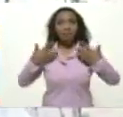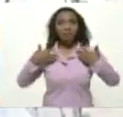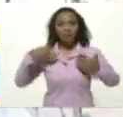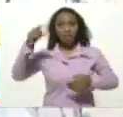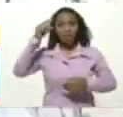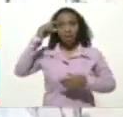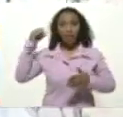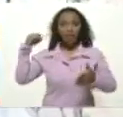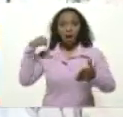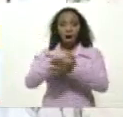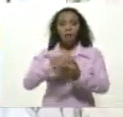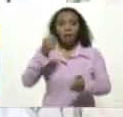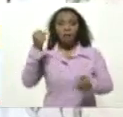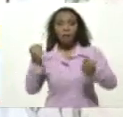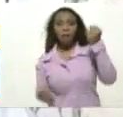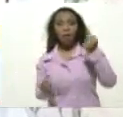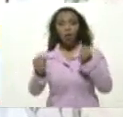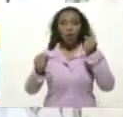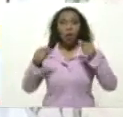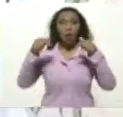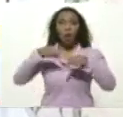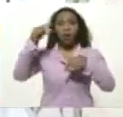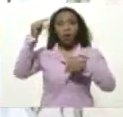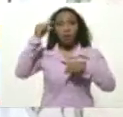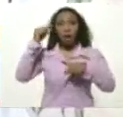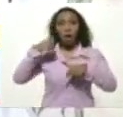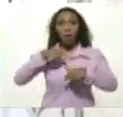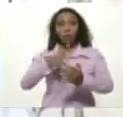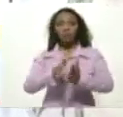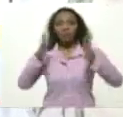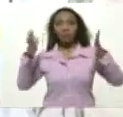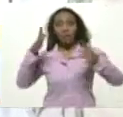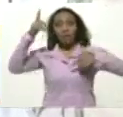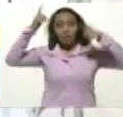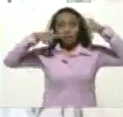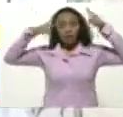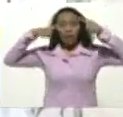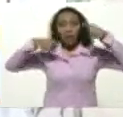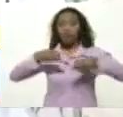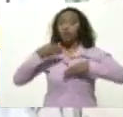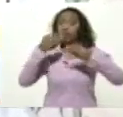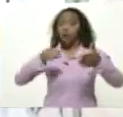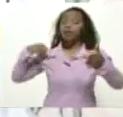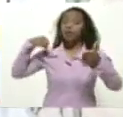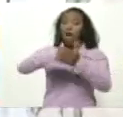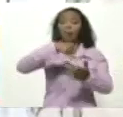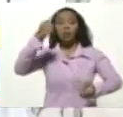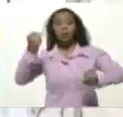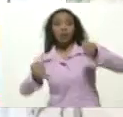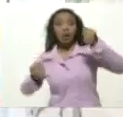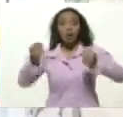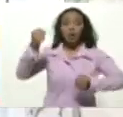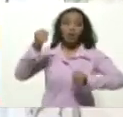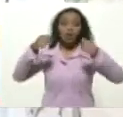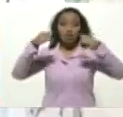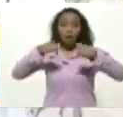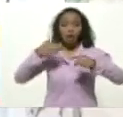de golpe de timón. Tal día como hoy, nuestro gigante, Hugo Rafael Chávez Frías, dio el golpe de timón. Y hoy estamos